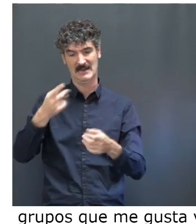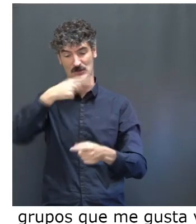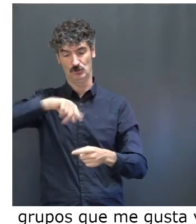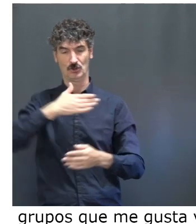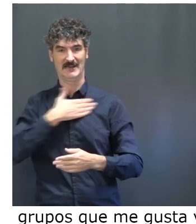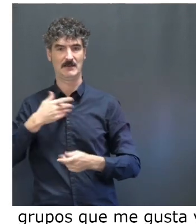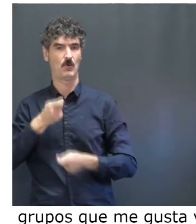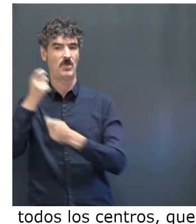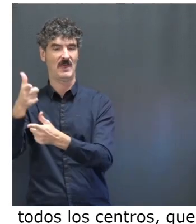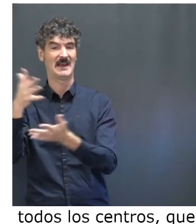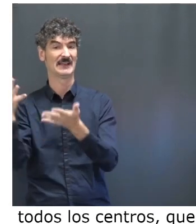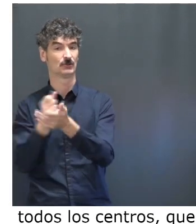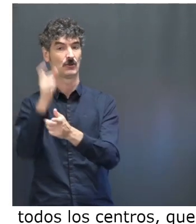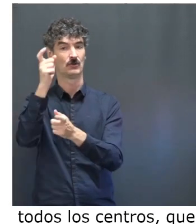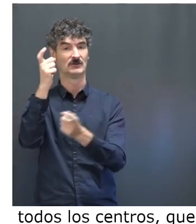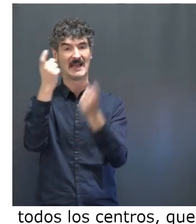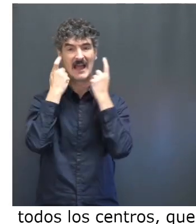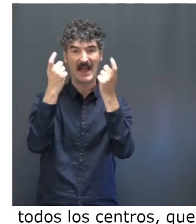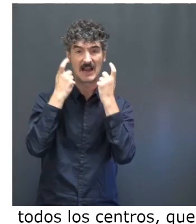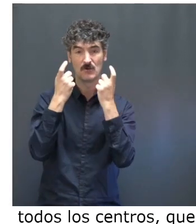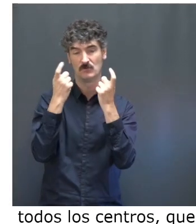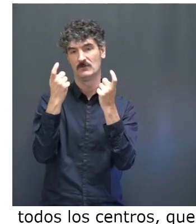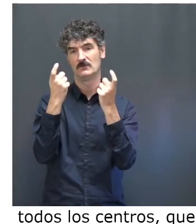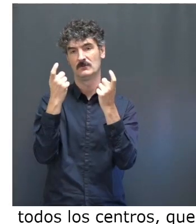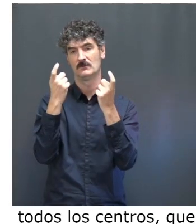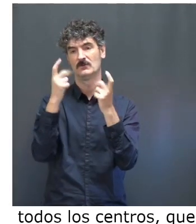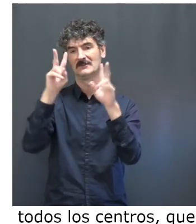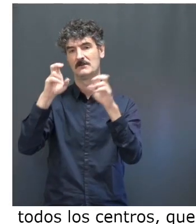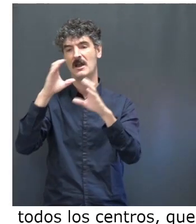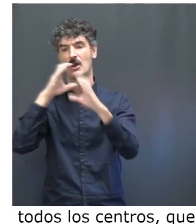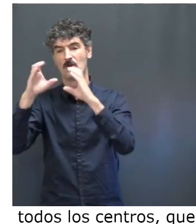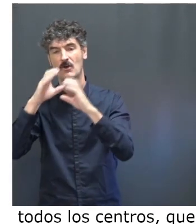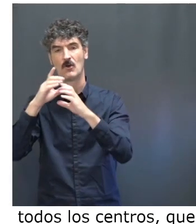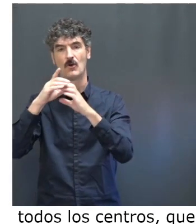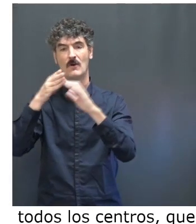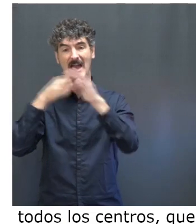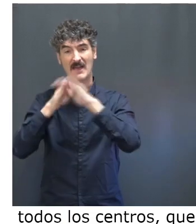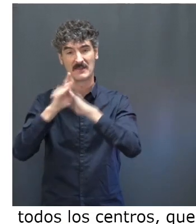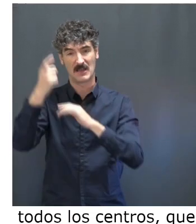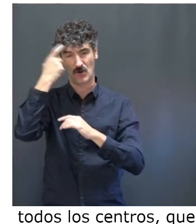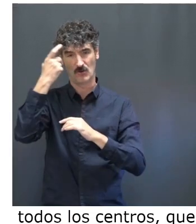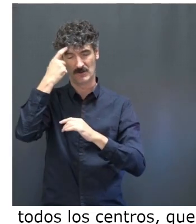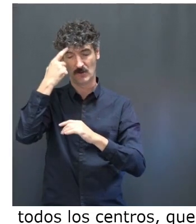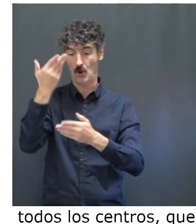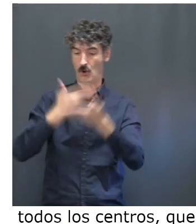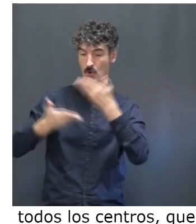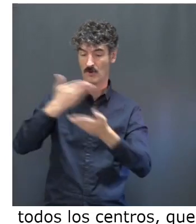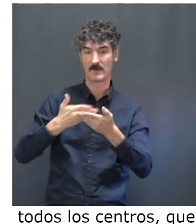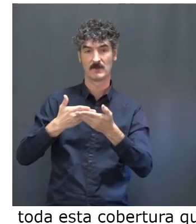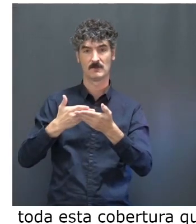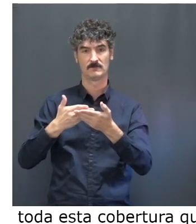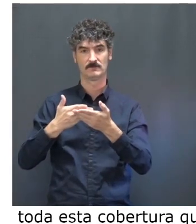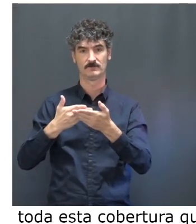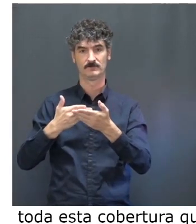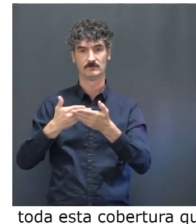dar a todos aquellos alumnos, ¿no?, que tengan estos desafíos, tanto en la comunicación como en la accesibilidad cognitiva. También esta colaboración y coordinación,